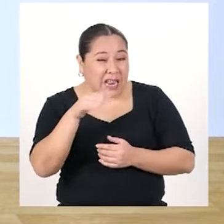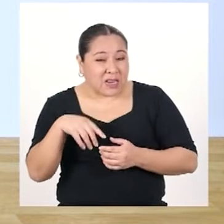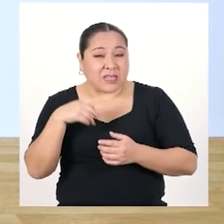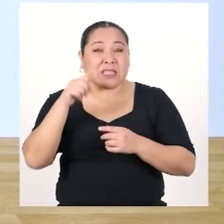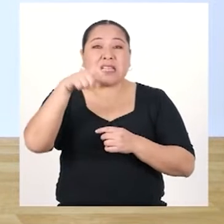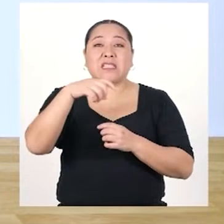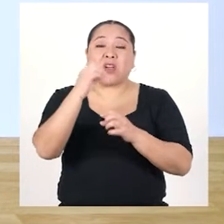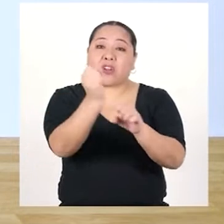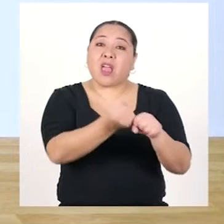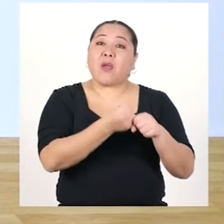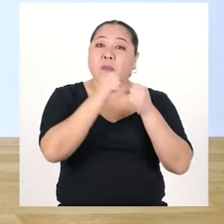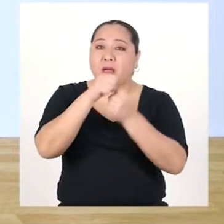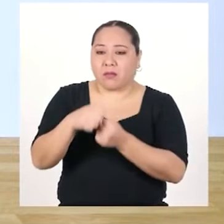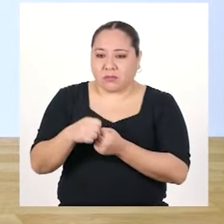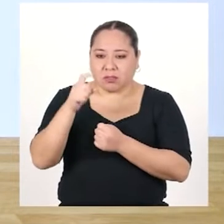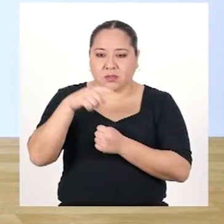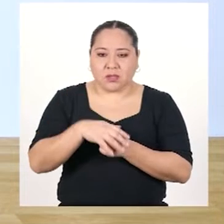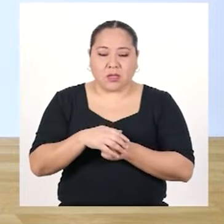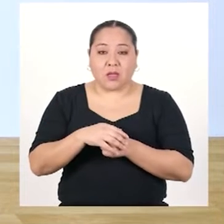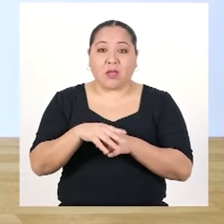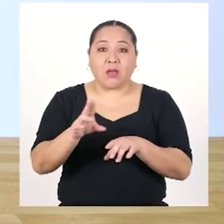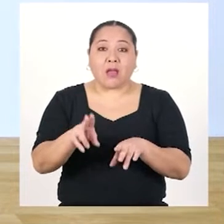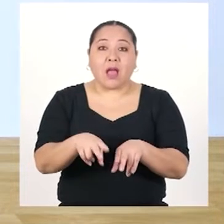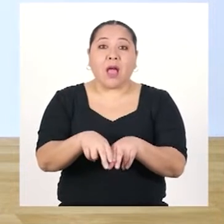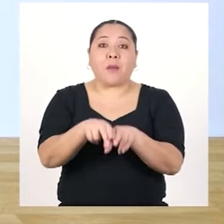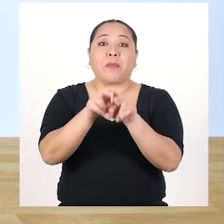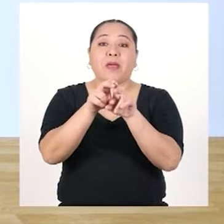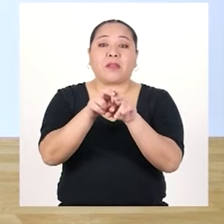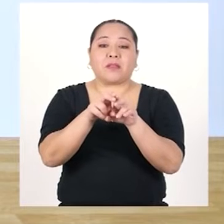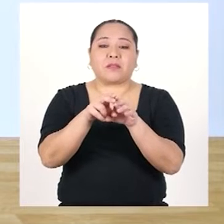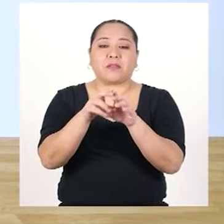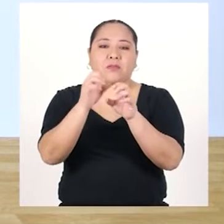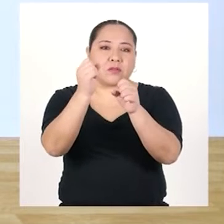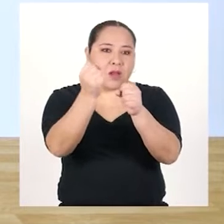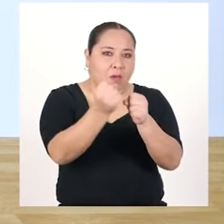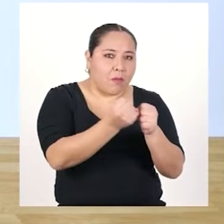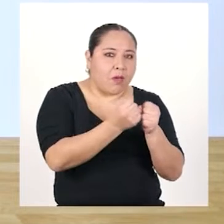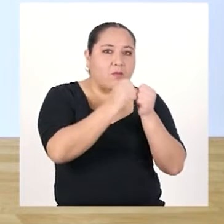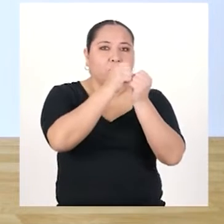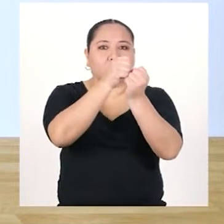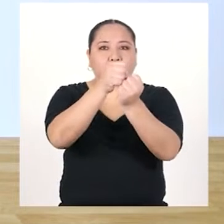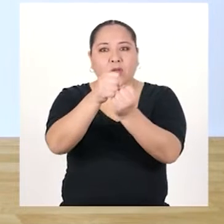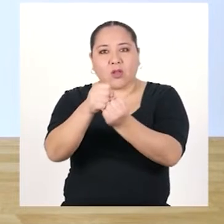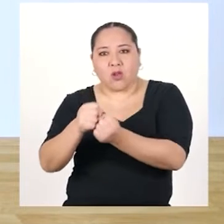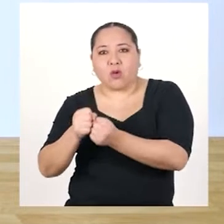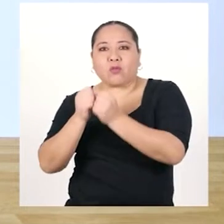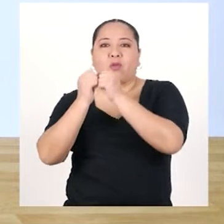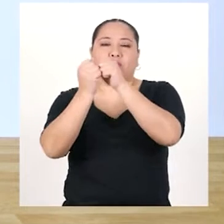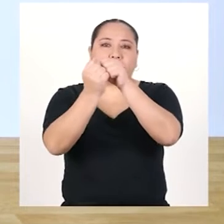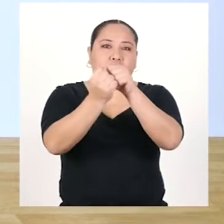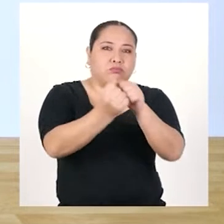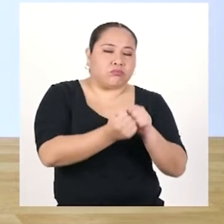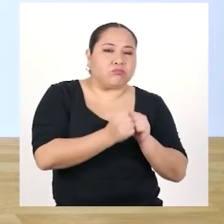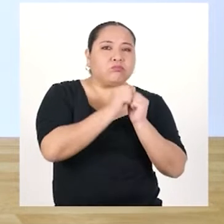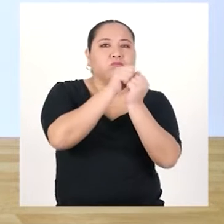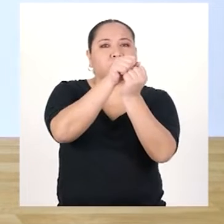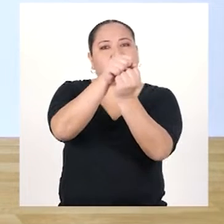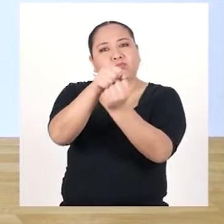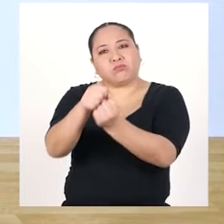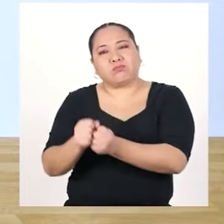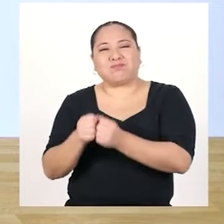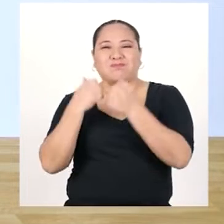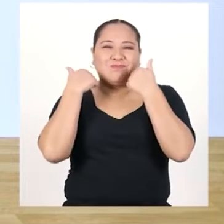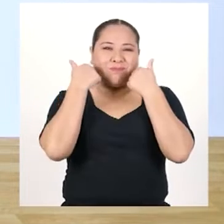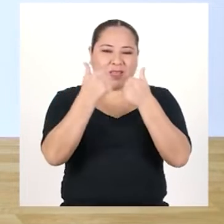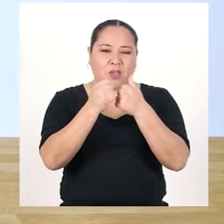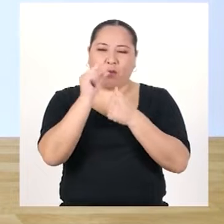remar. Vamos a remar entonces, elevamos las piernas y remamos de un lado hacia el otro.